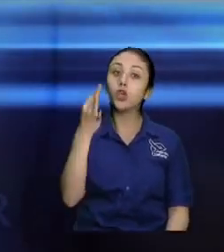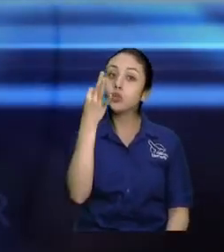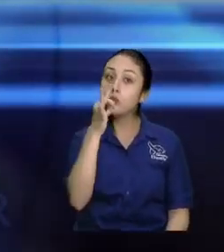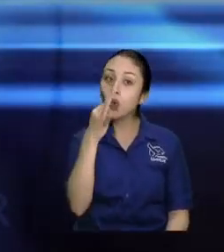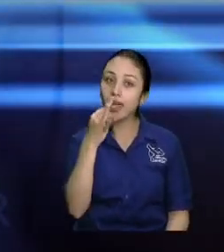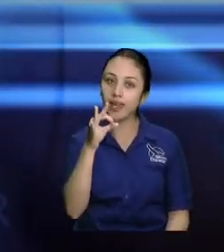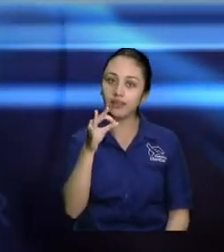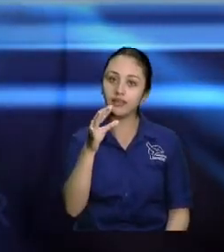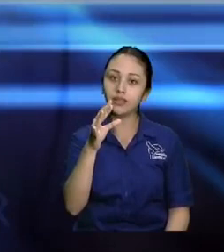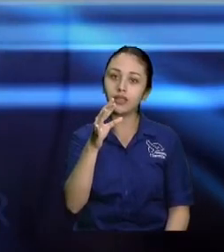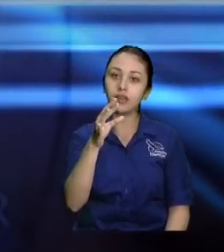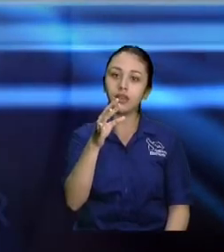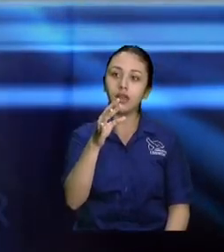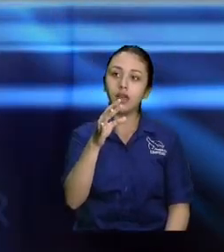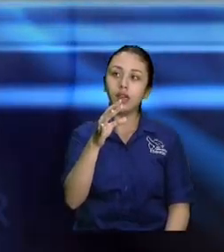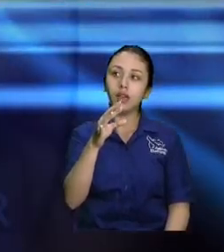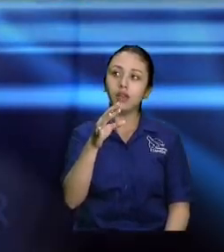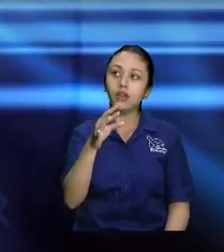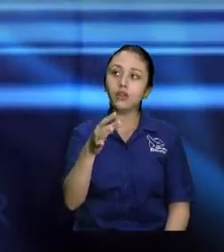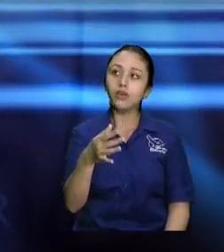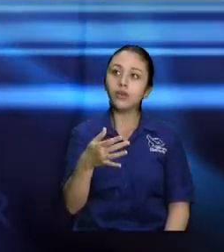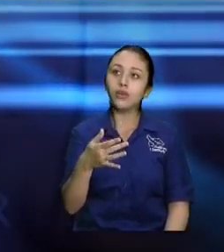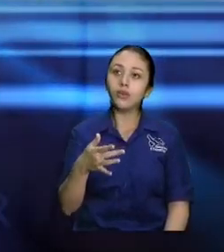finas, delicadas.